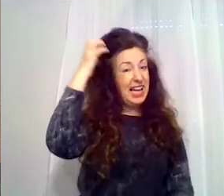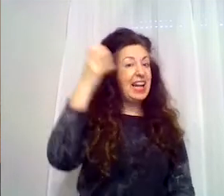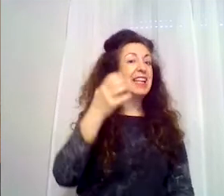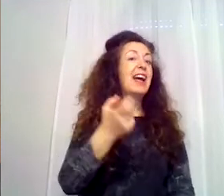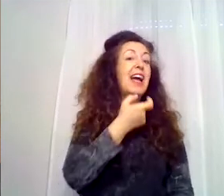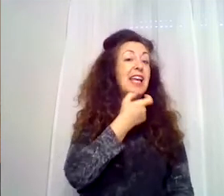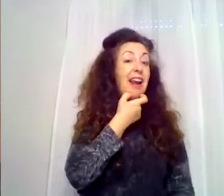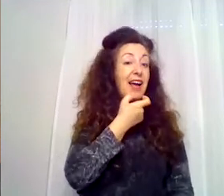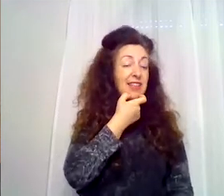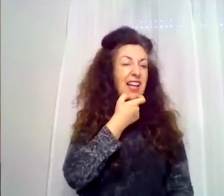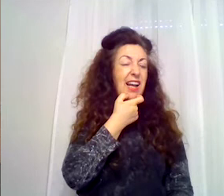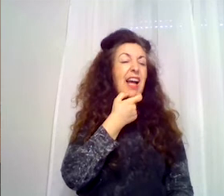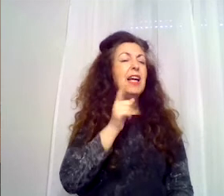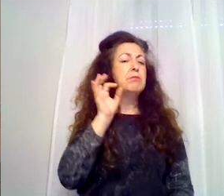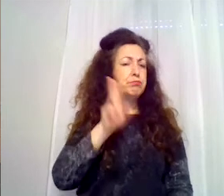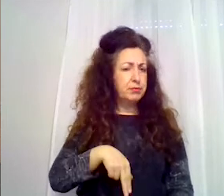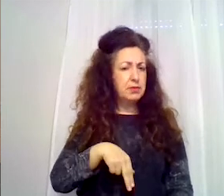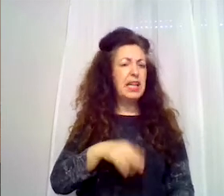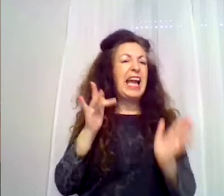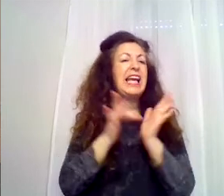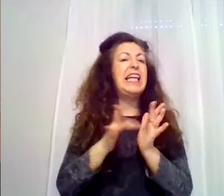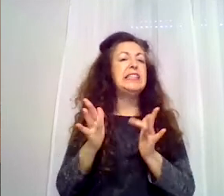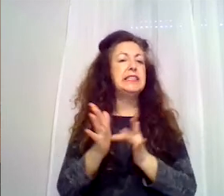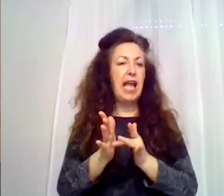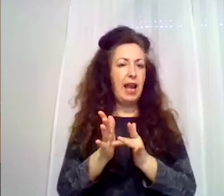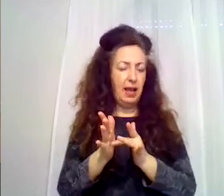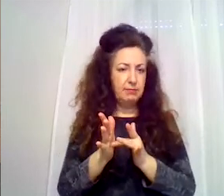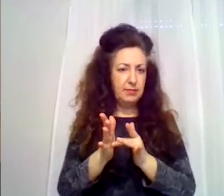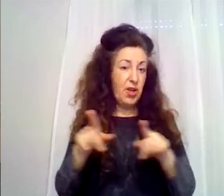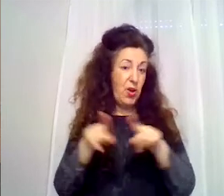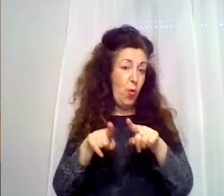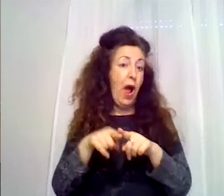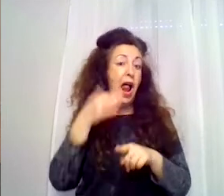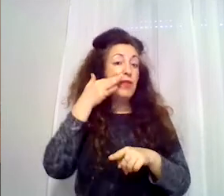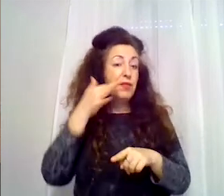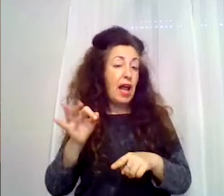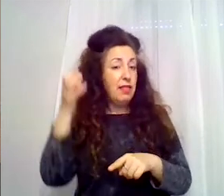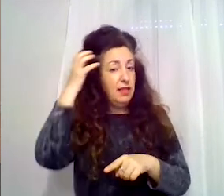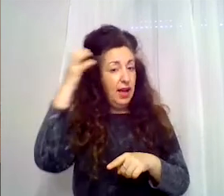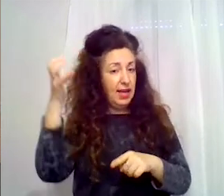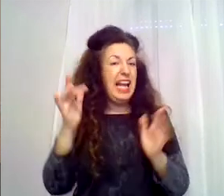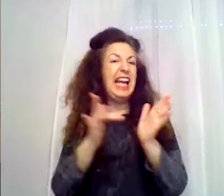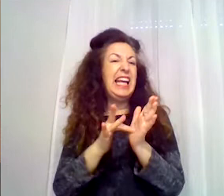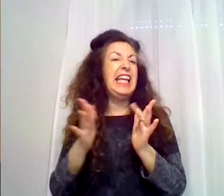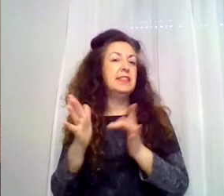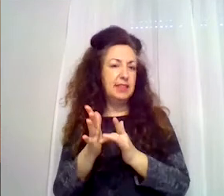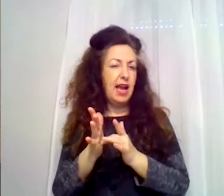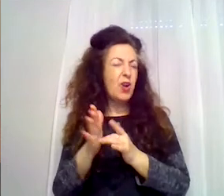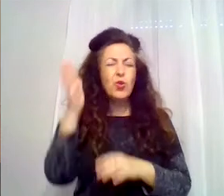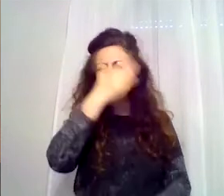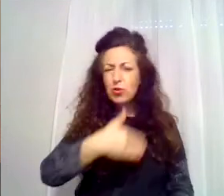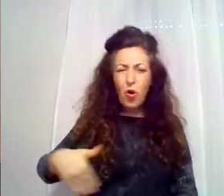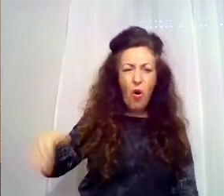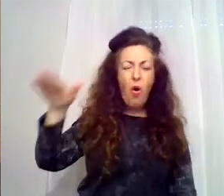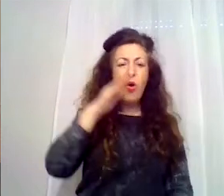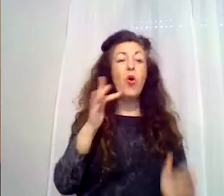Roma, por la Inquisición romana, y que cuenta en uno de sus libros, La Cena de las Cenizas, cuenta